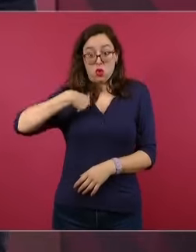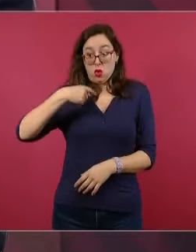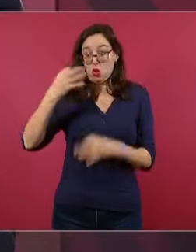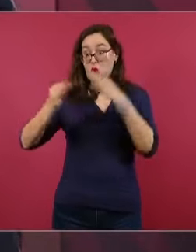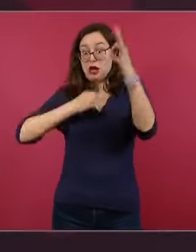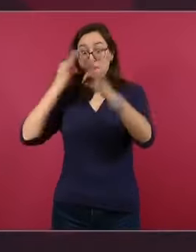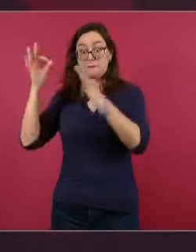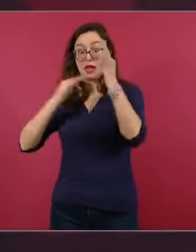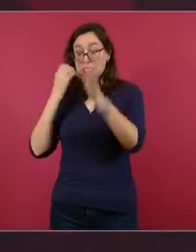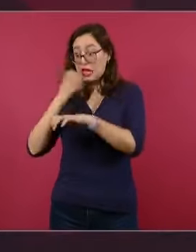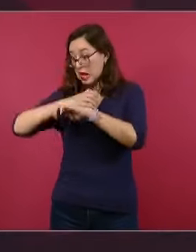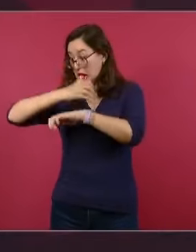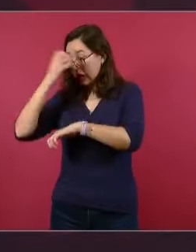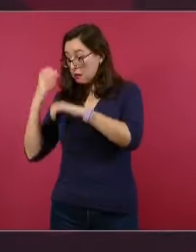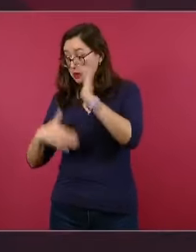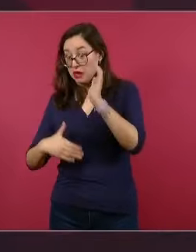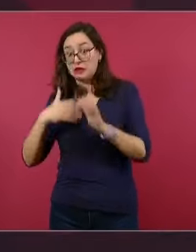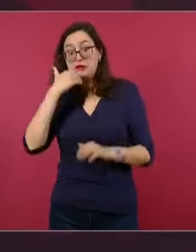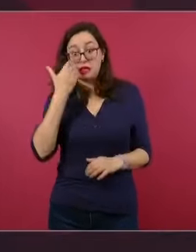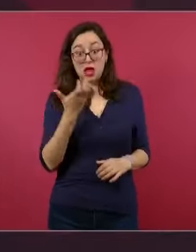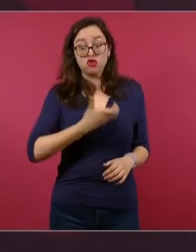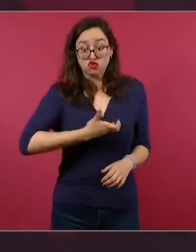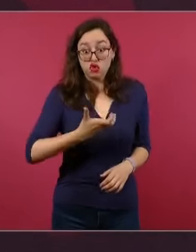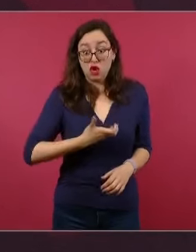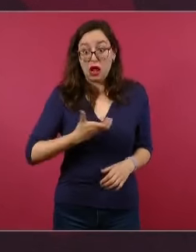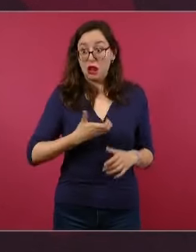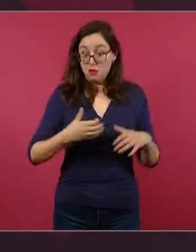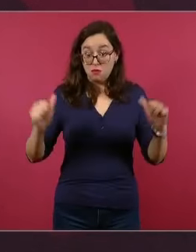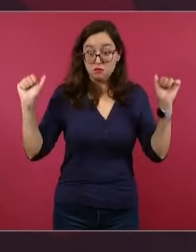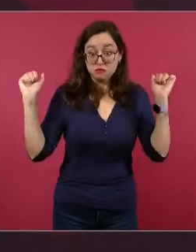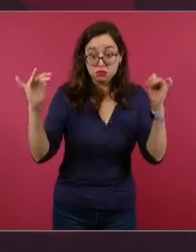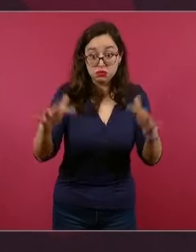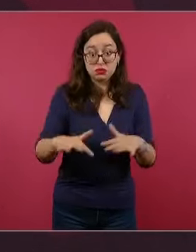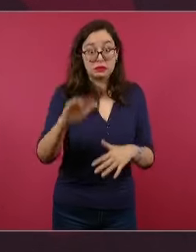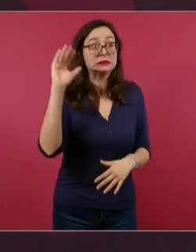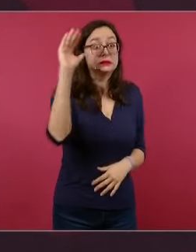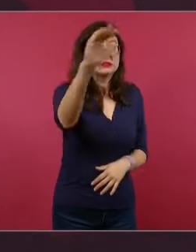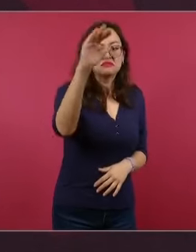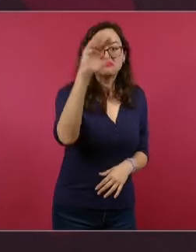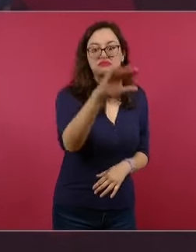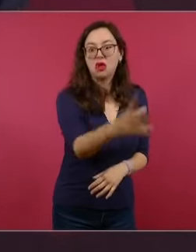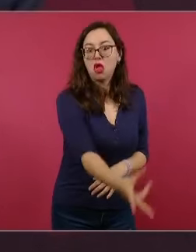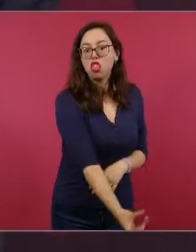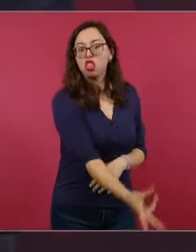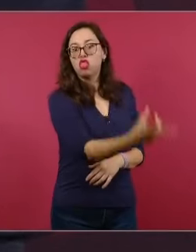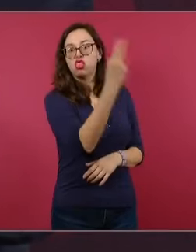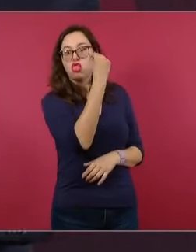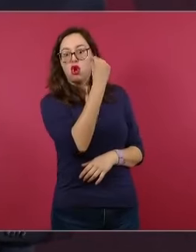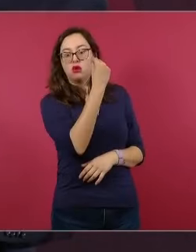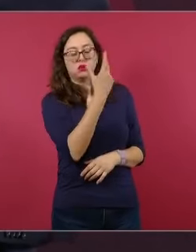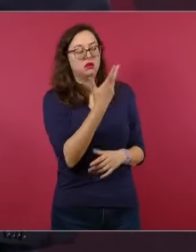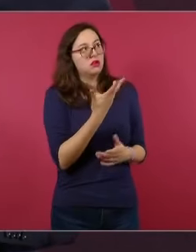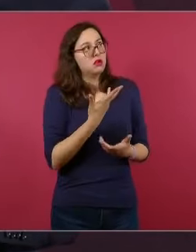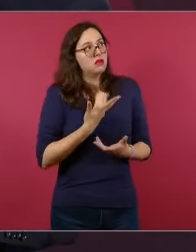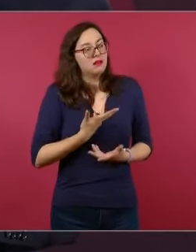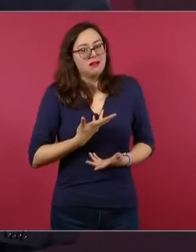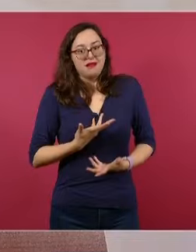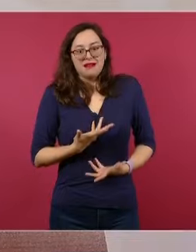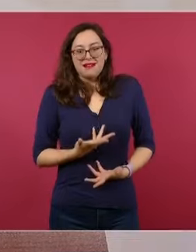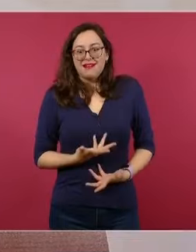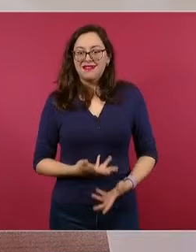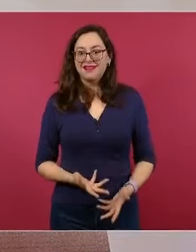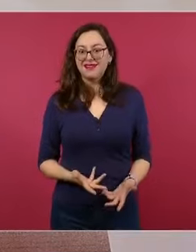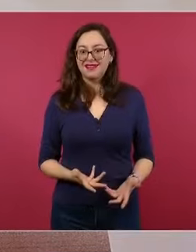y todos nuestros movimientos en la defensa del petróleo